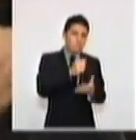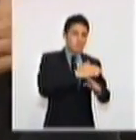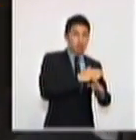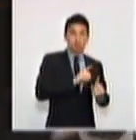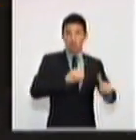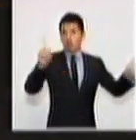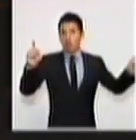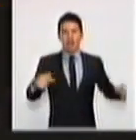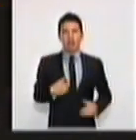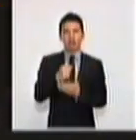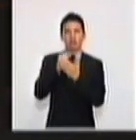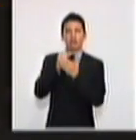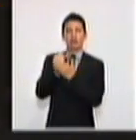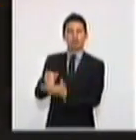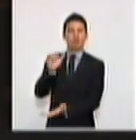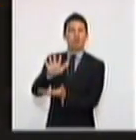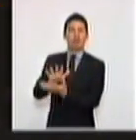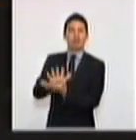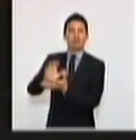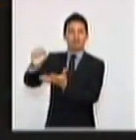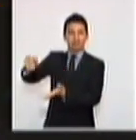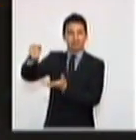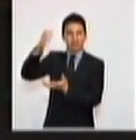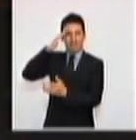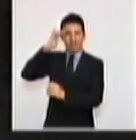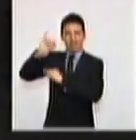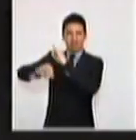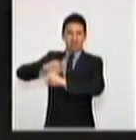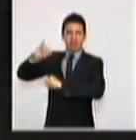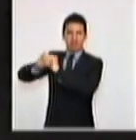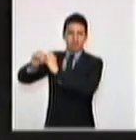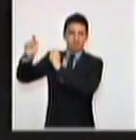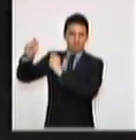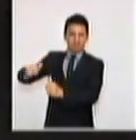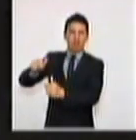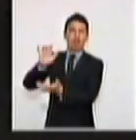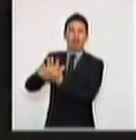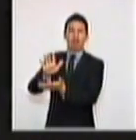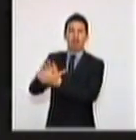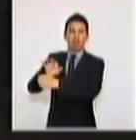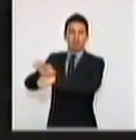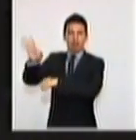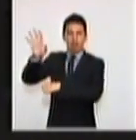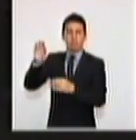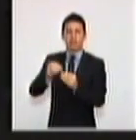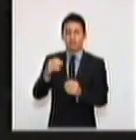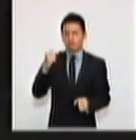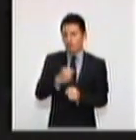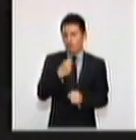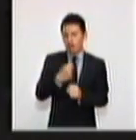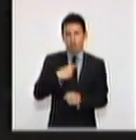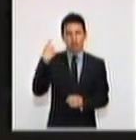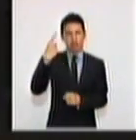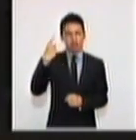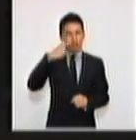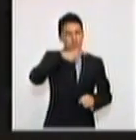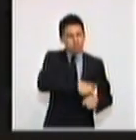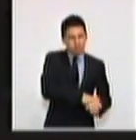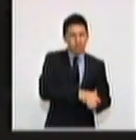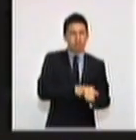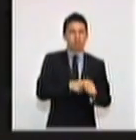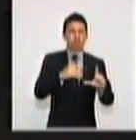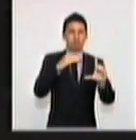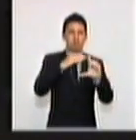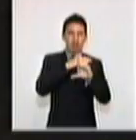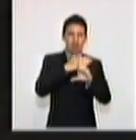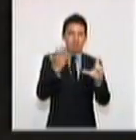del supergran capital y particularmente del capital transnacional, y en contra del trabajo en general, del trabajo de la clase media,